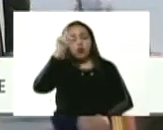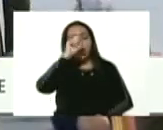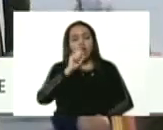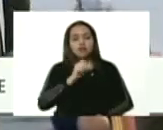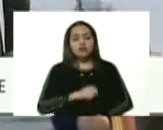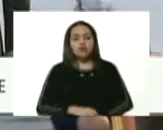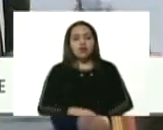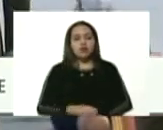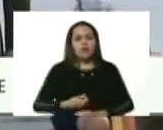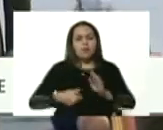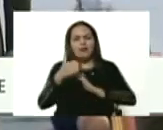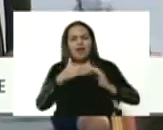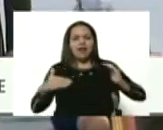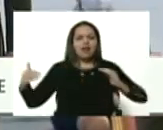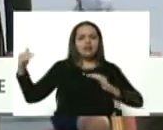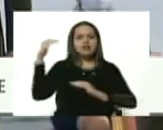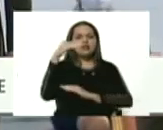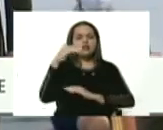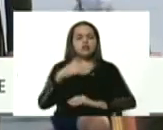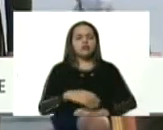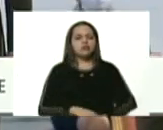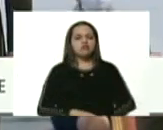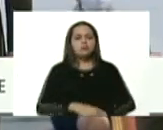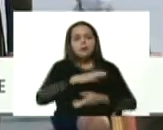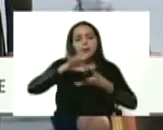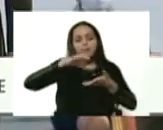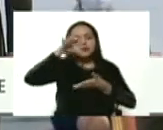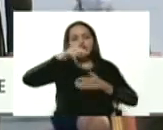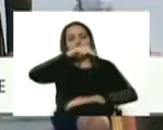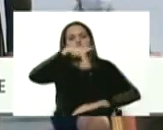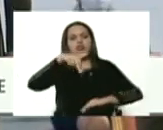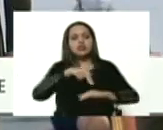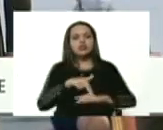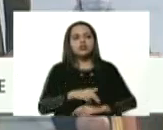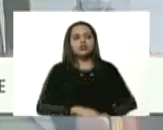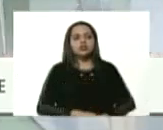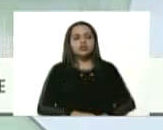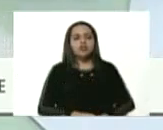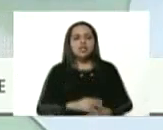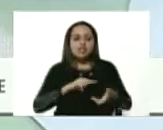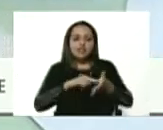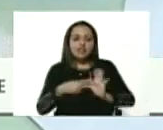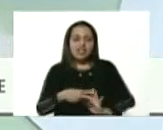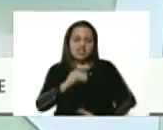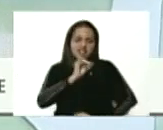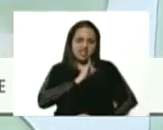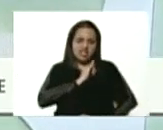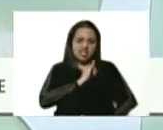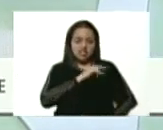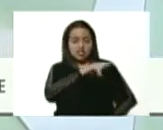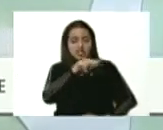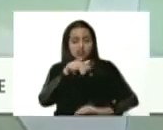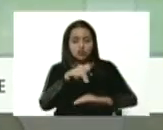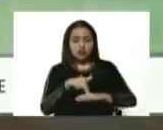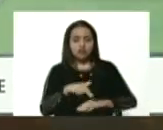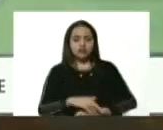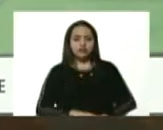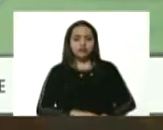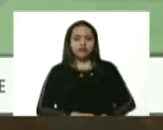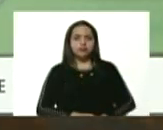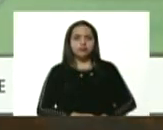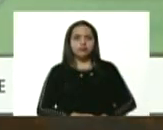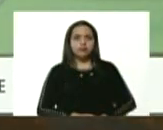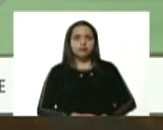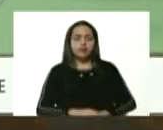por lo más alto de lo que es el espíritu nacional, de lo que es la identidad nacional, de lo que es